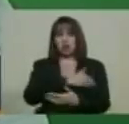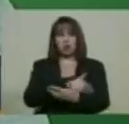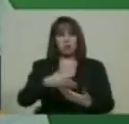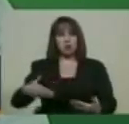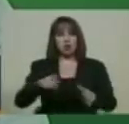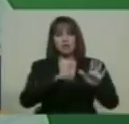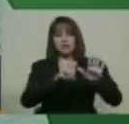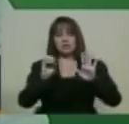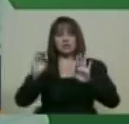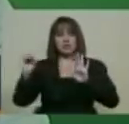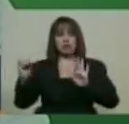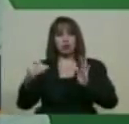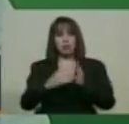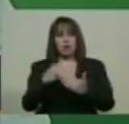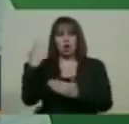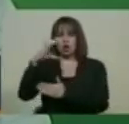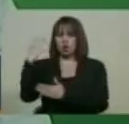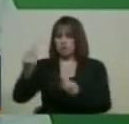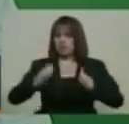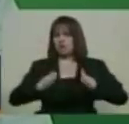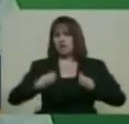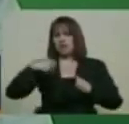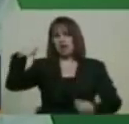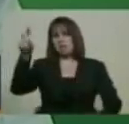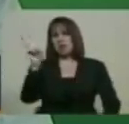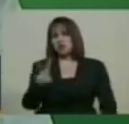5.600.000 colombianos viven aquí en nuestra tierra.